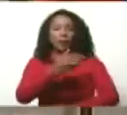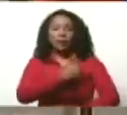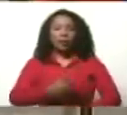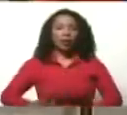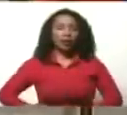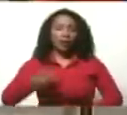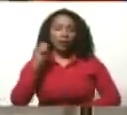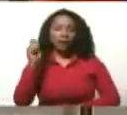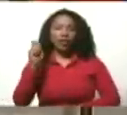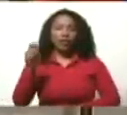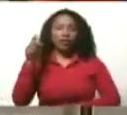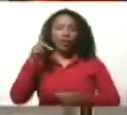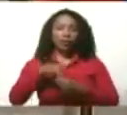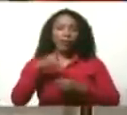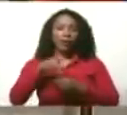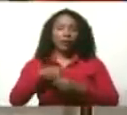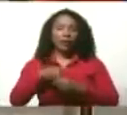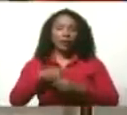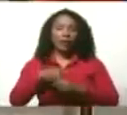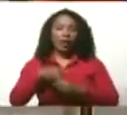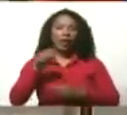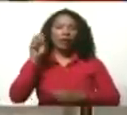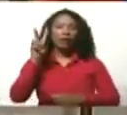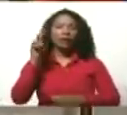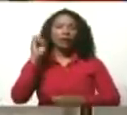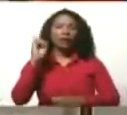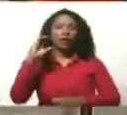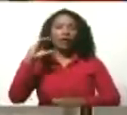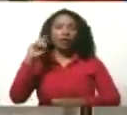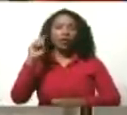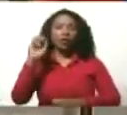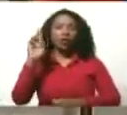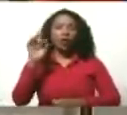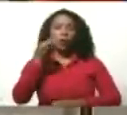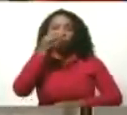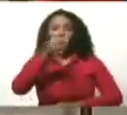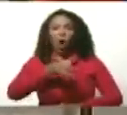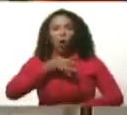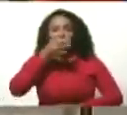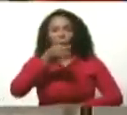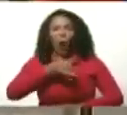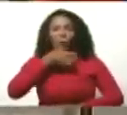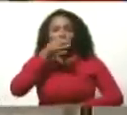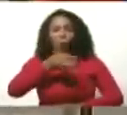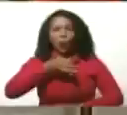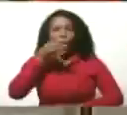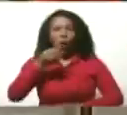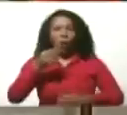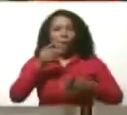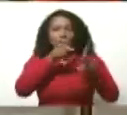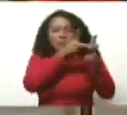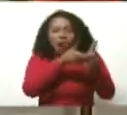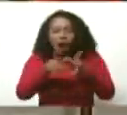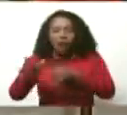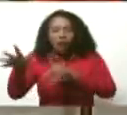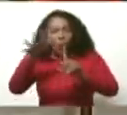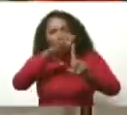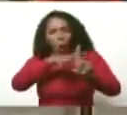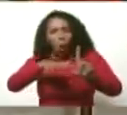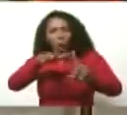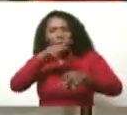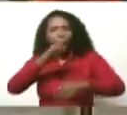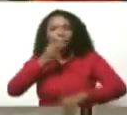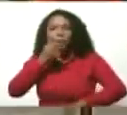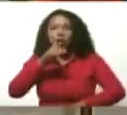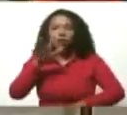vicepresidente de Finanzas de PDVSA, Víctor Aular, detalla parte de esta trama que obviamente el